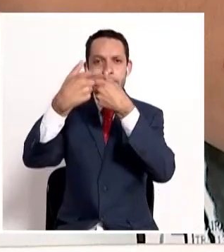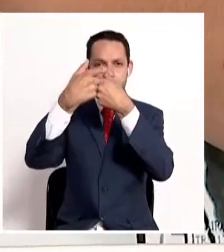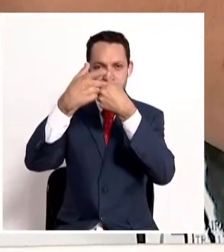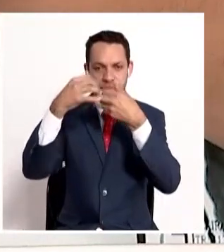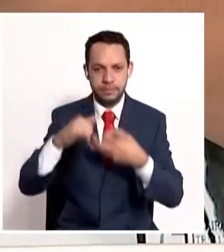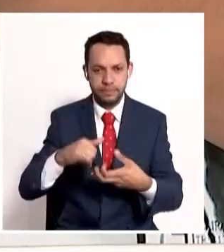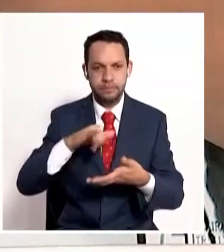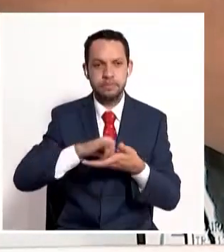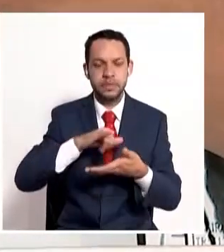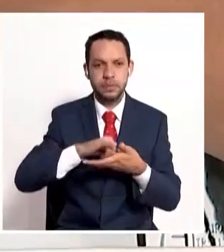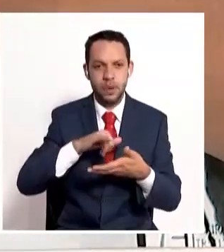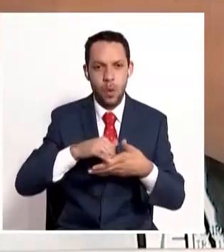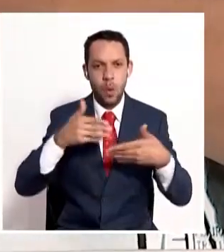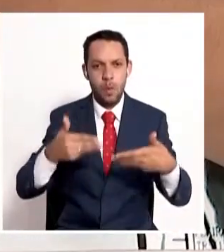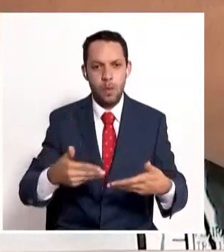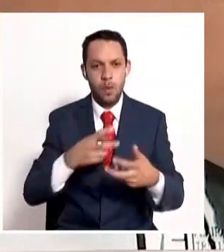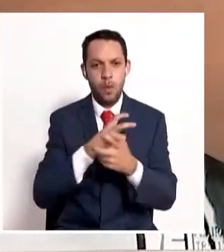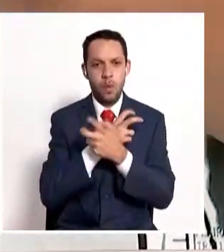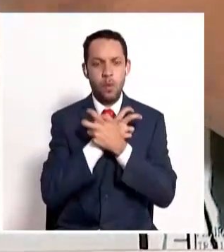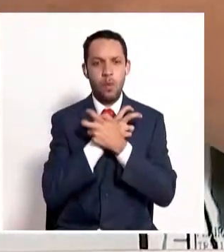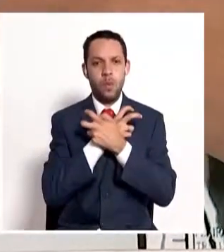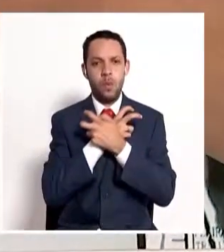una proceso artrósico